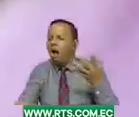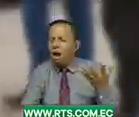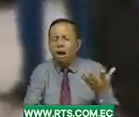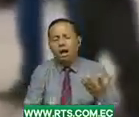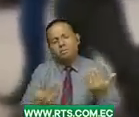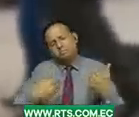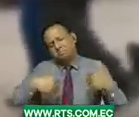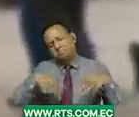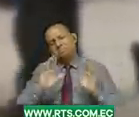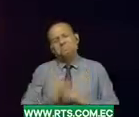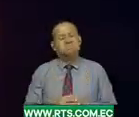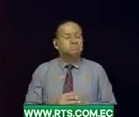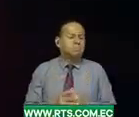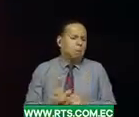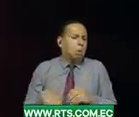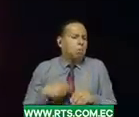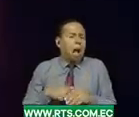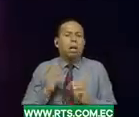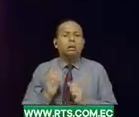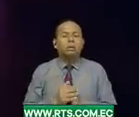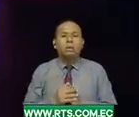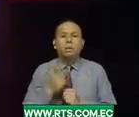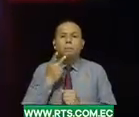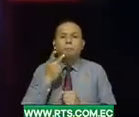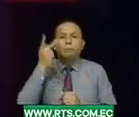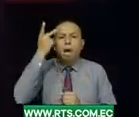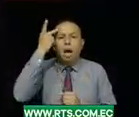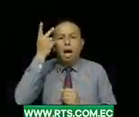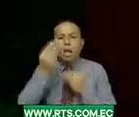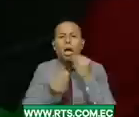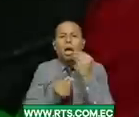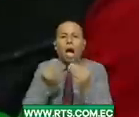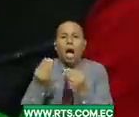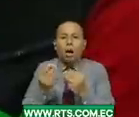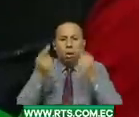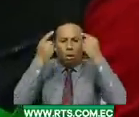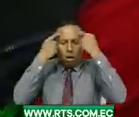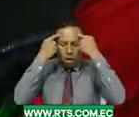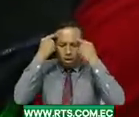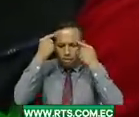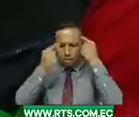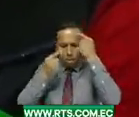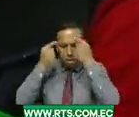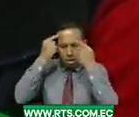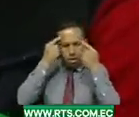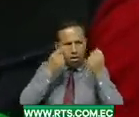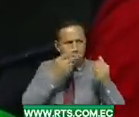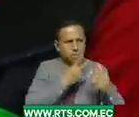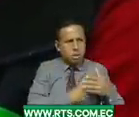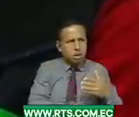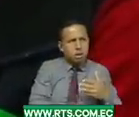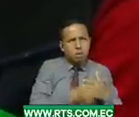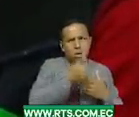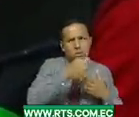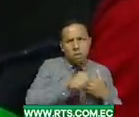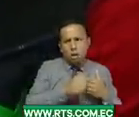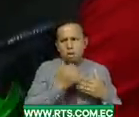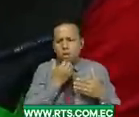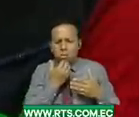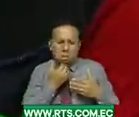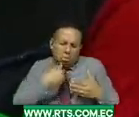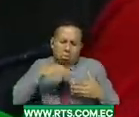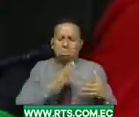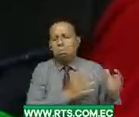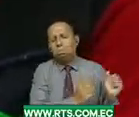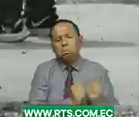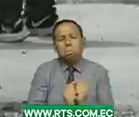un espectáculo. Los padres no están procesando, no están analizando lo que es bueno o malo para sus hijos. Simplemente ven que todos tenemos